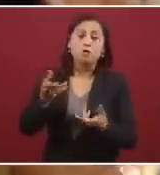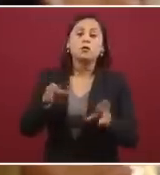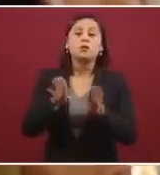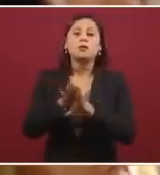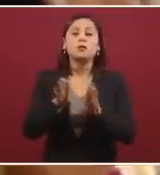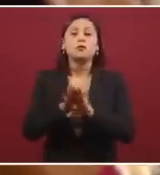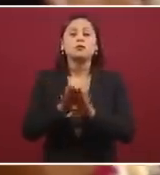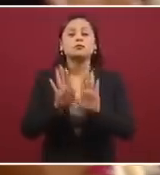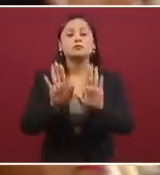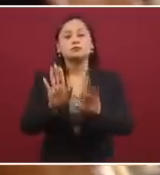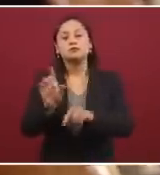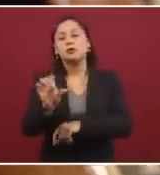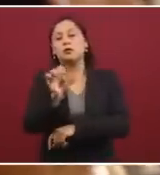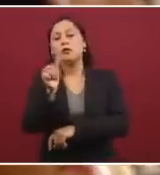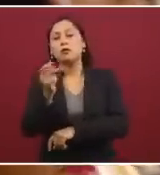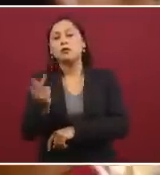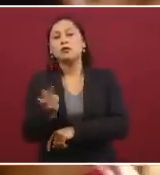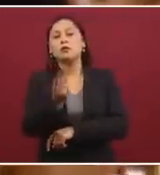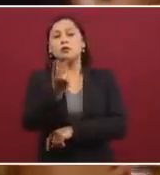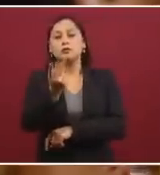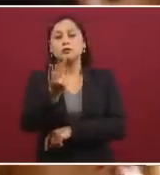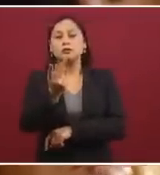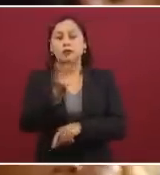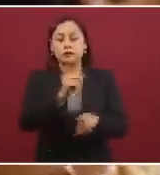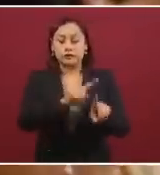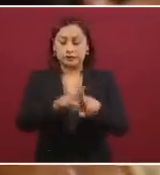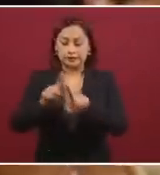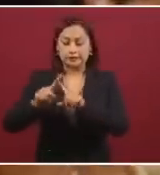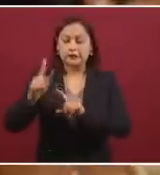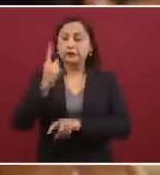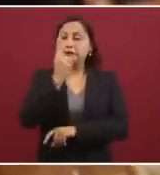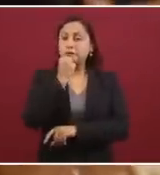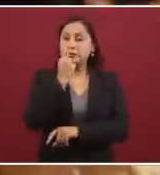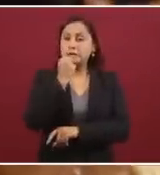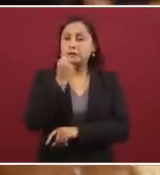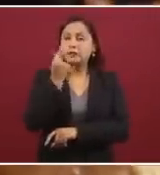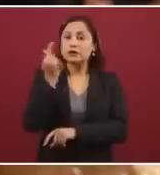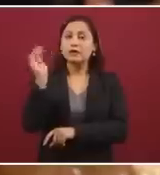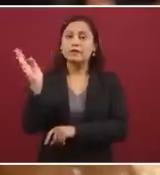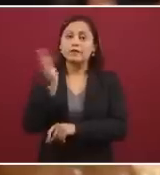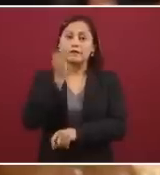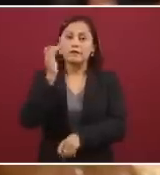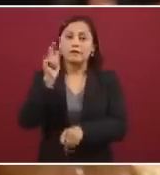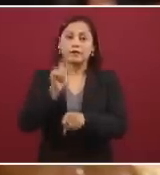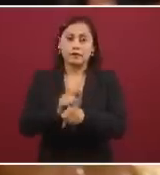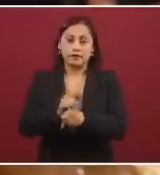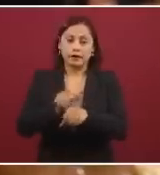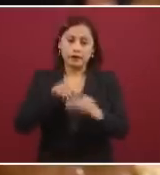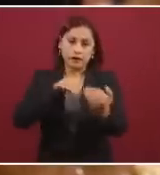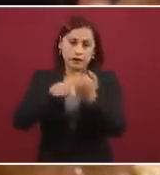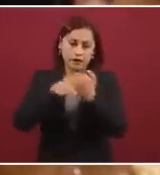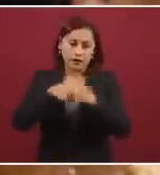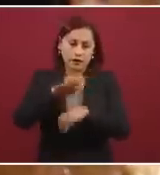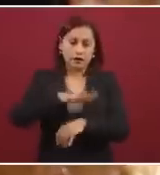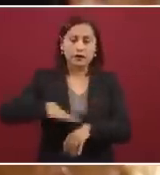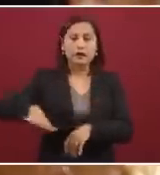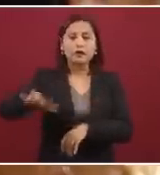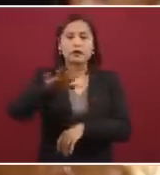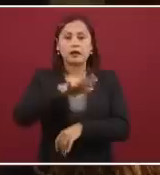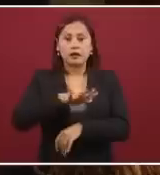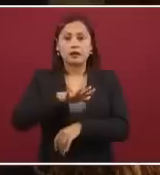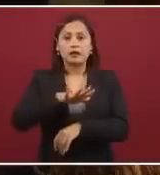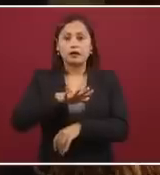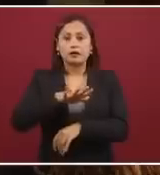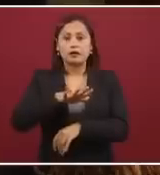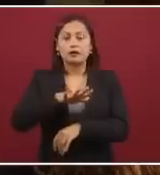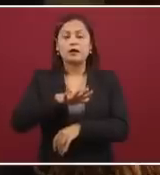guardia nacional de los elementos de la federal en las carreteras el 60% no quiso